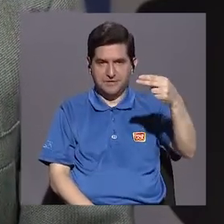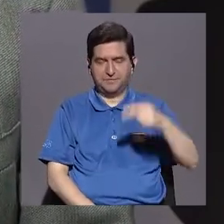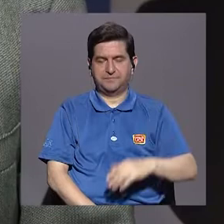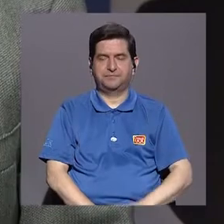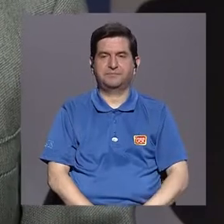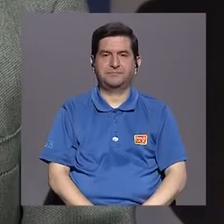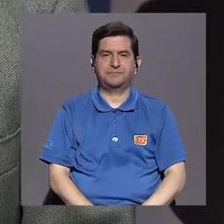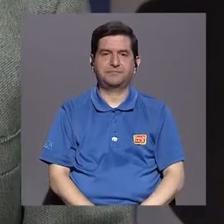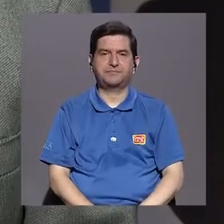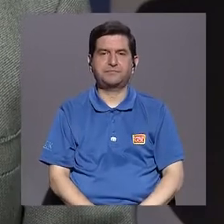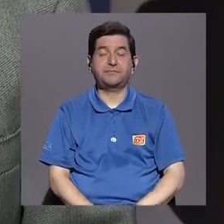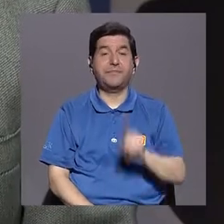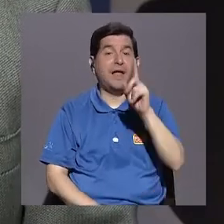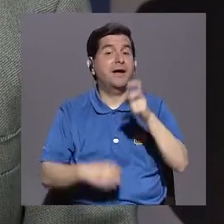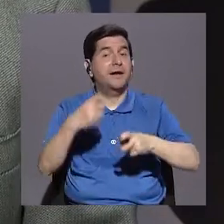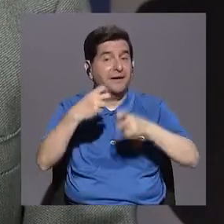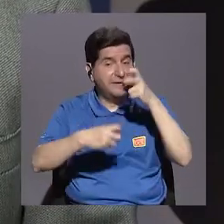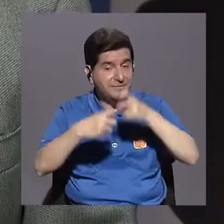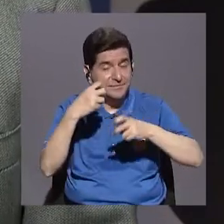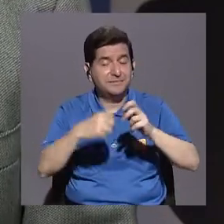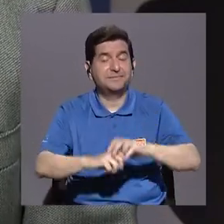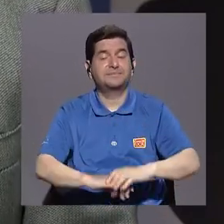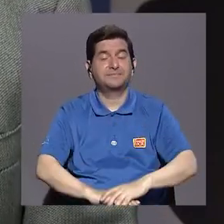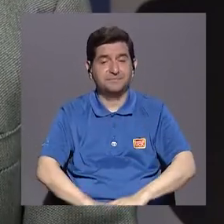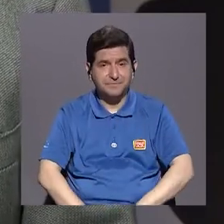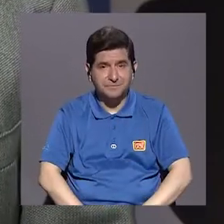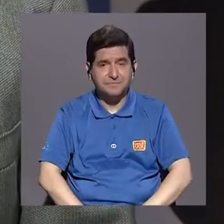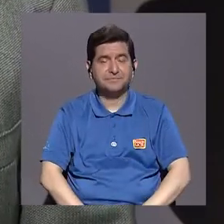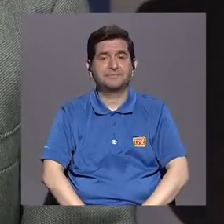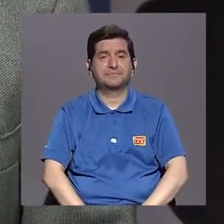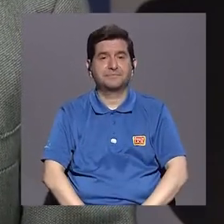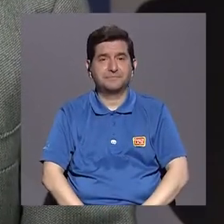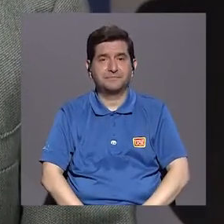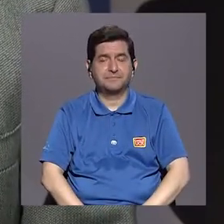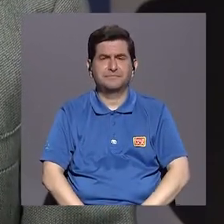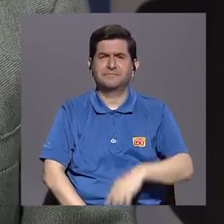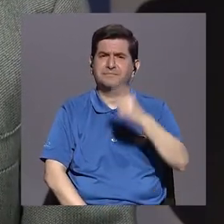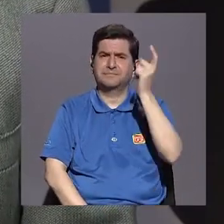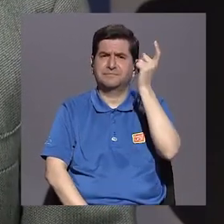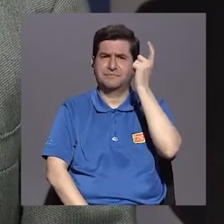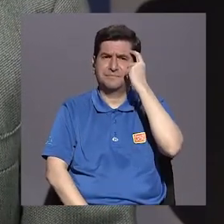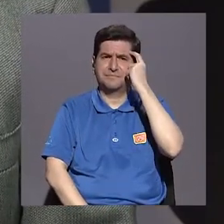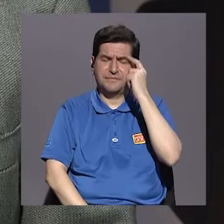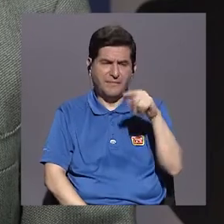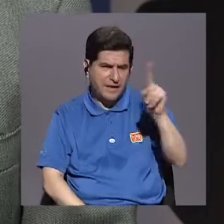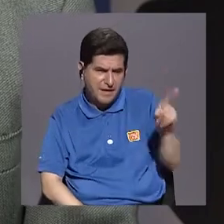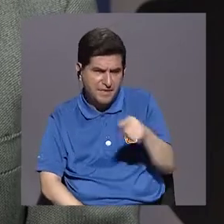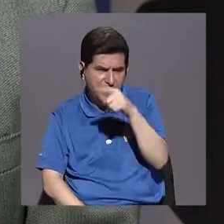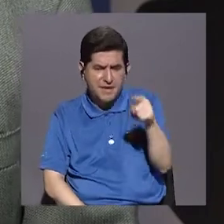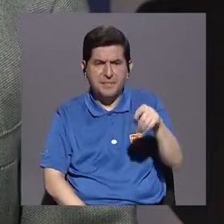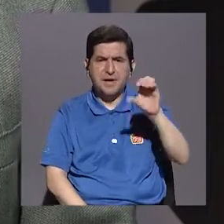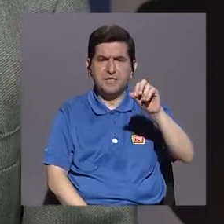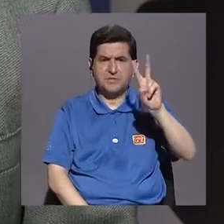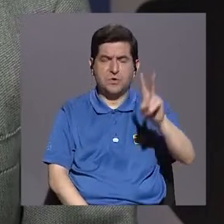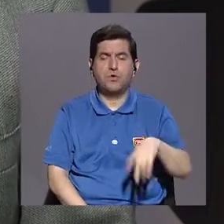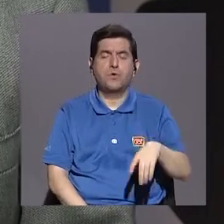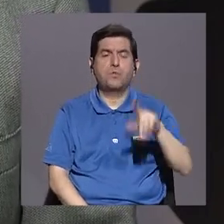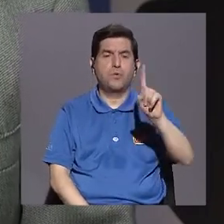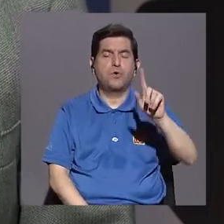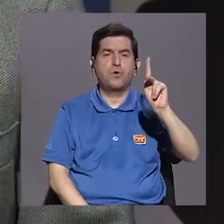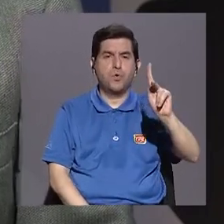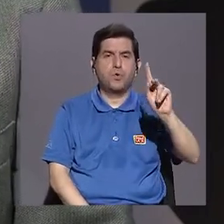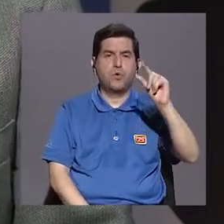aquí hay un problemita para en sentido de descarbonización por cada kilogramo de